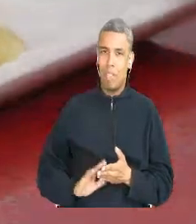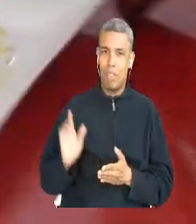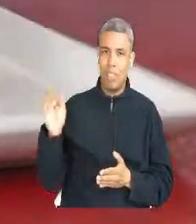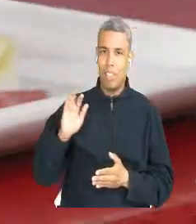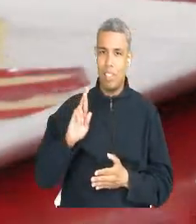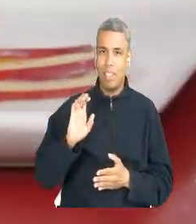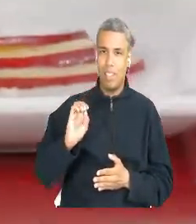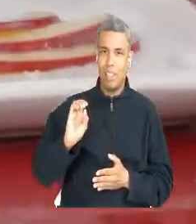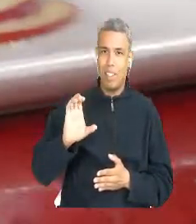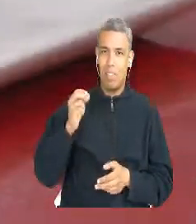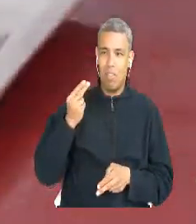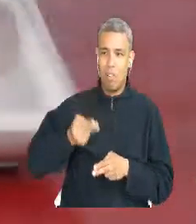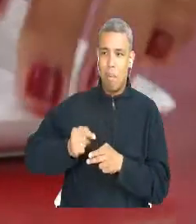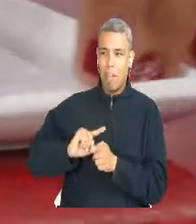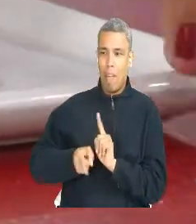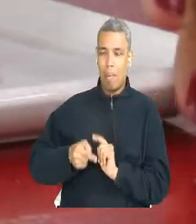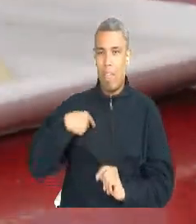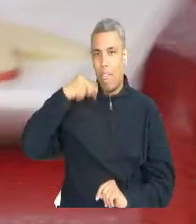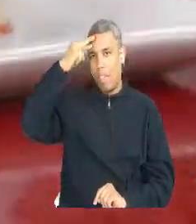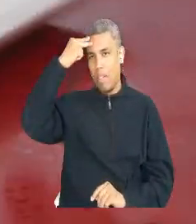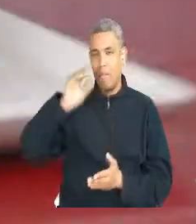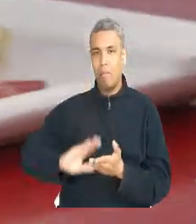mi abuela, parece un murciélaguito.